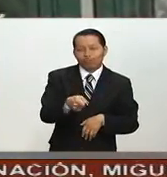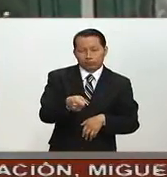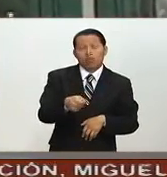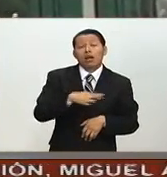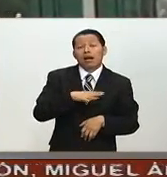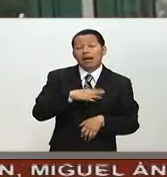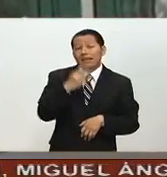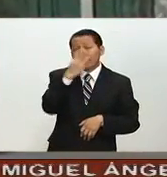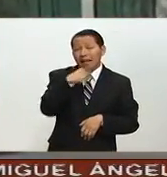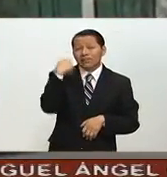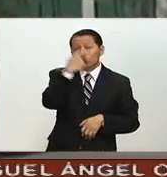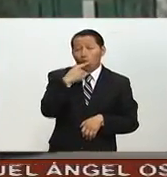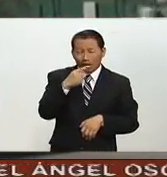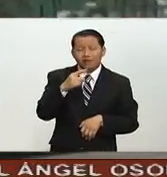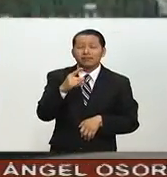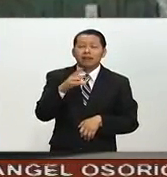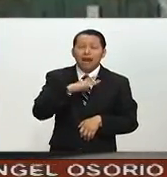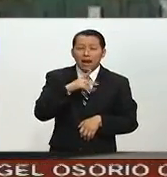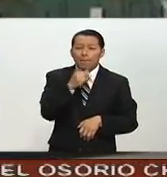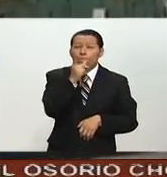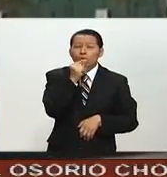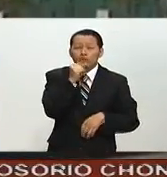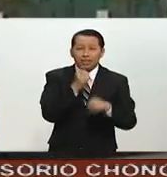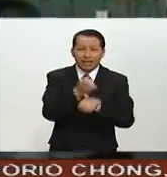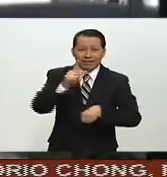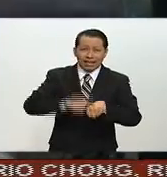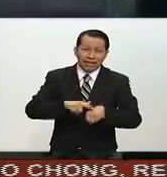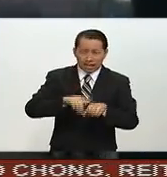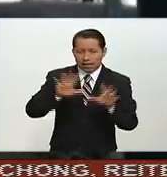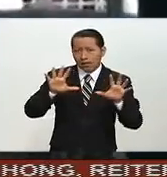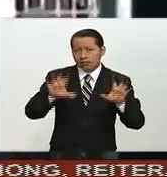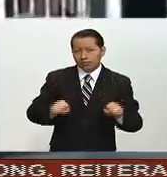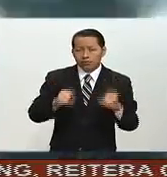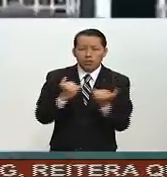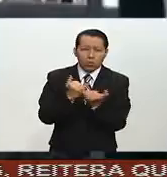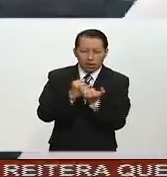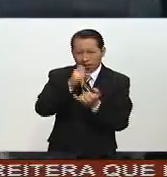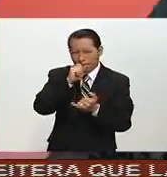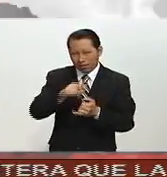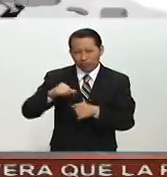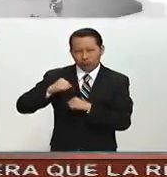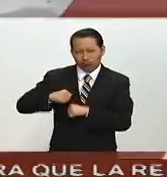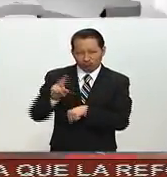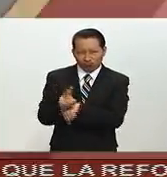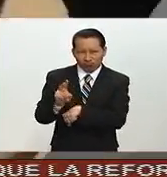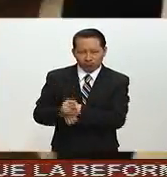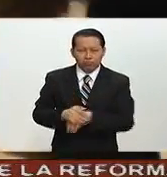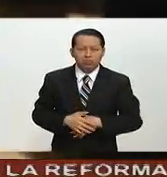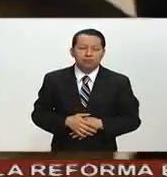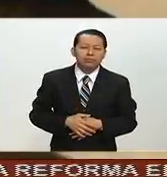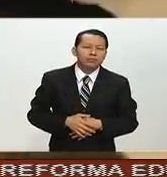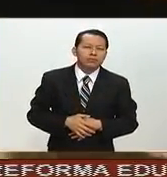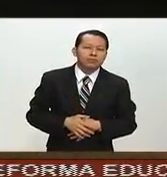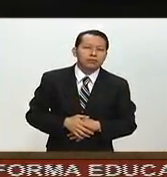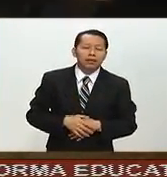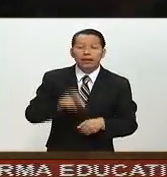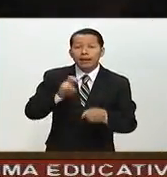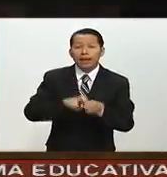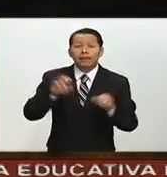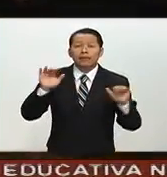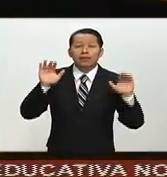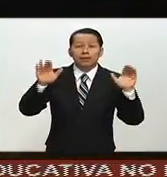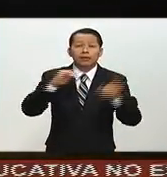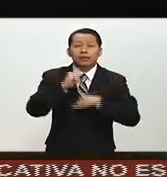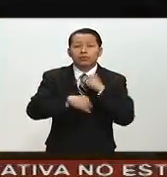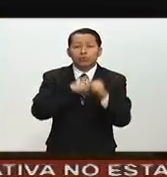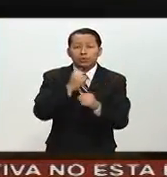control 3 horas después por los elementos de la Policía Estatal y custodios del propio penal. En el Aeropuerto Internacional